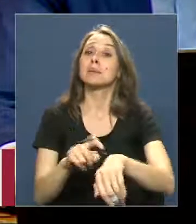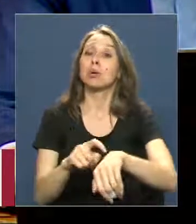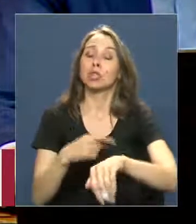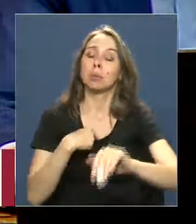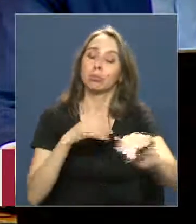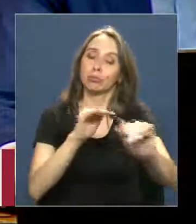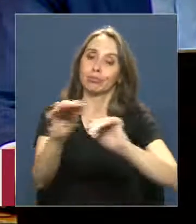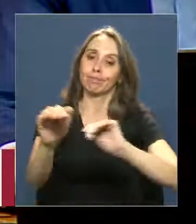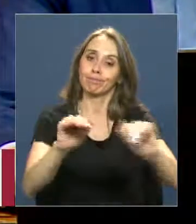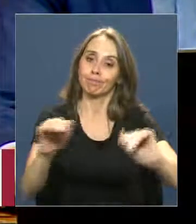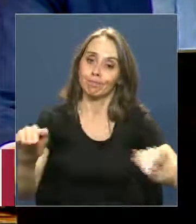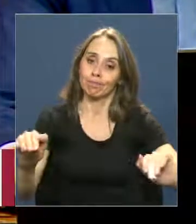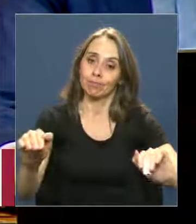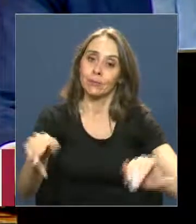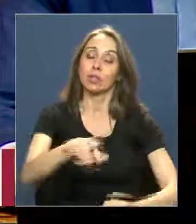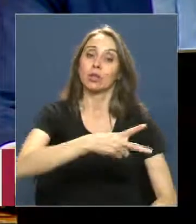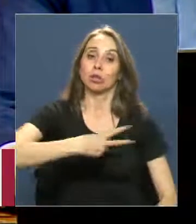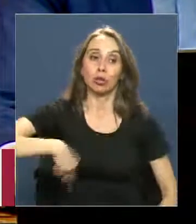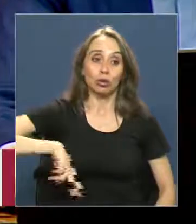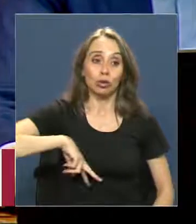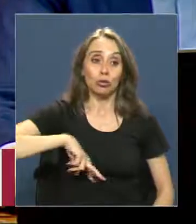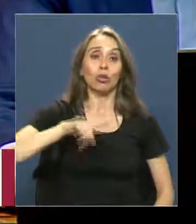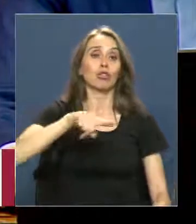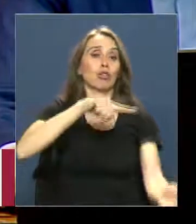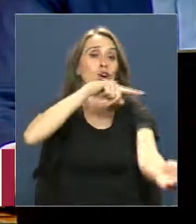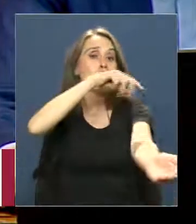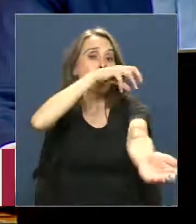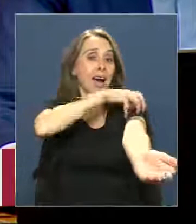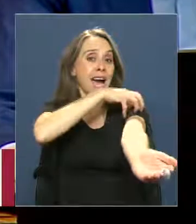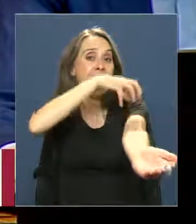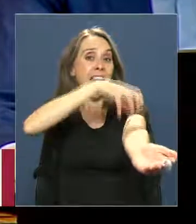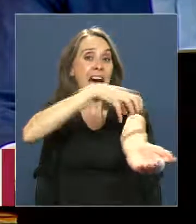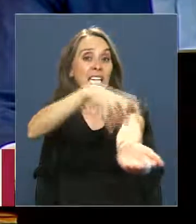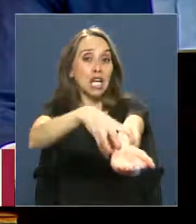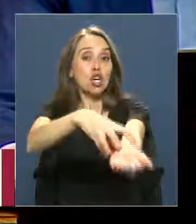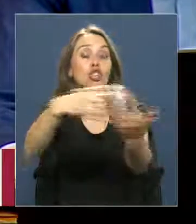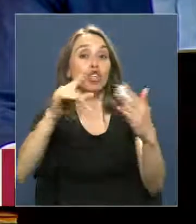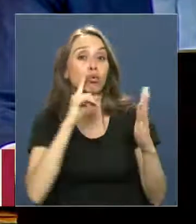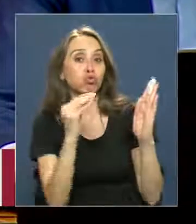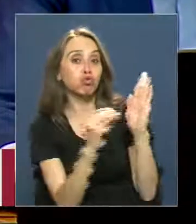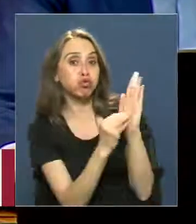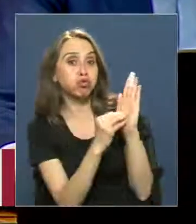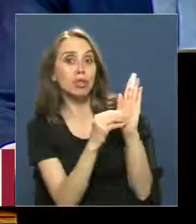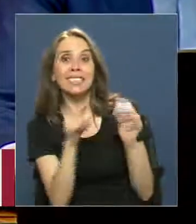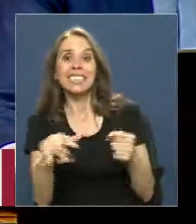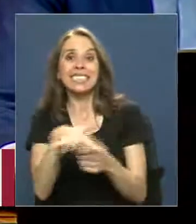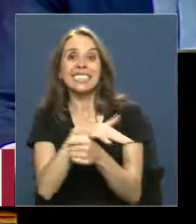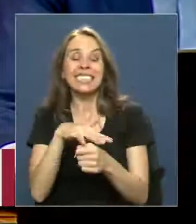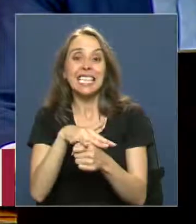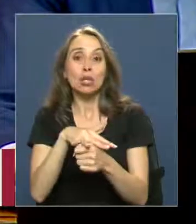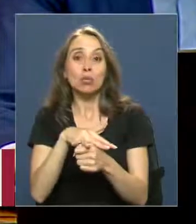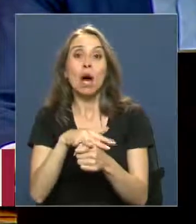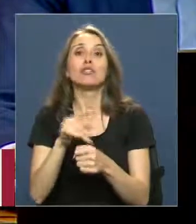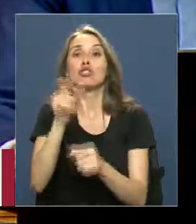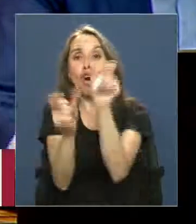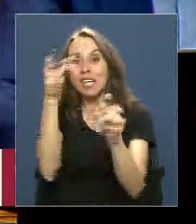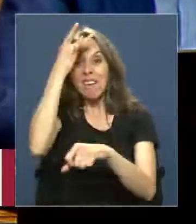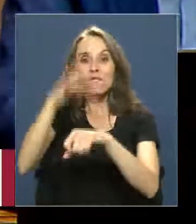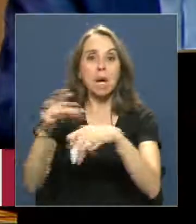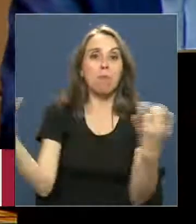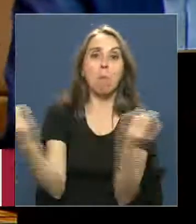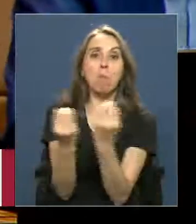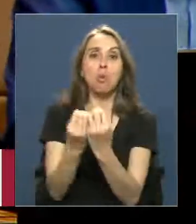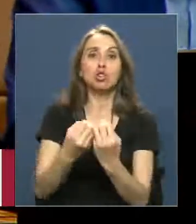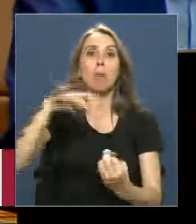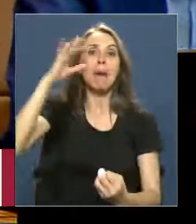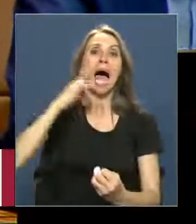llamado también a que pudiéramos tener en aquellas regiones que hoy día están, como digo, en esta situación por sobre la media nacional, entendiendo